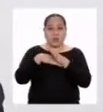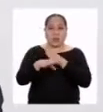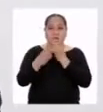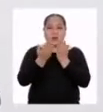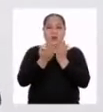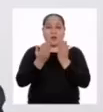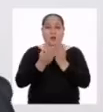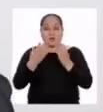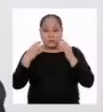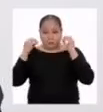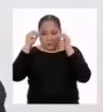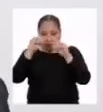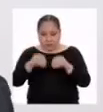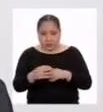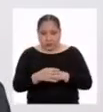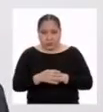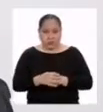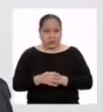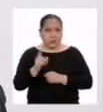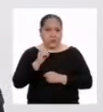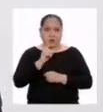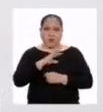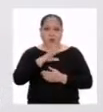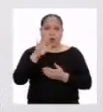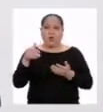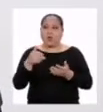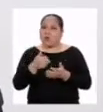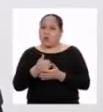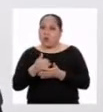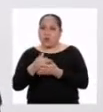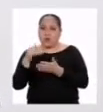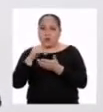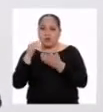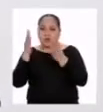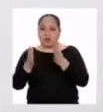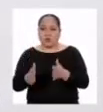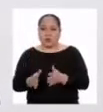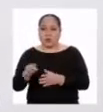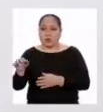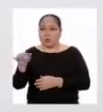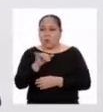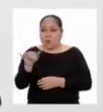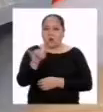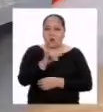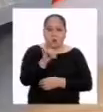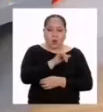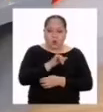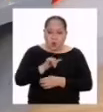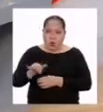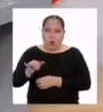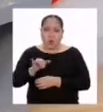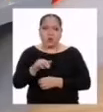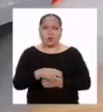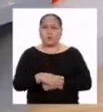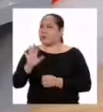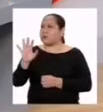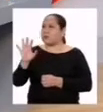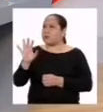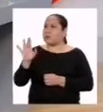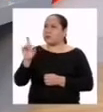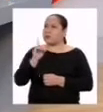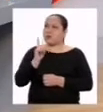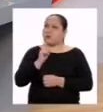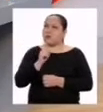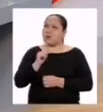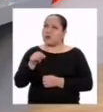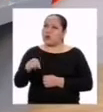escuela implica que no a todos los estudiantes se les debe tratar igual. Un ratito, ¿cómo que